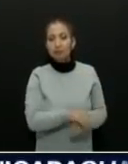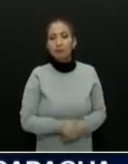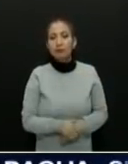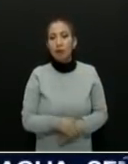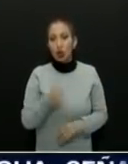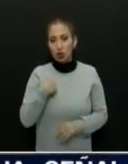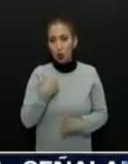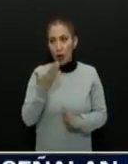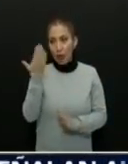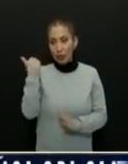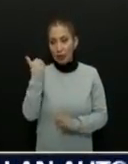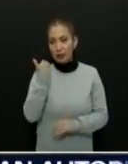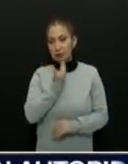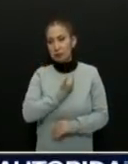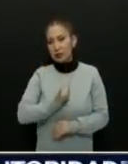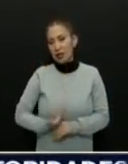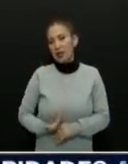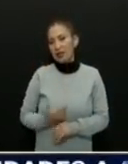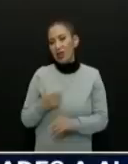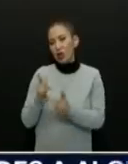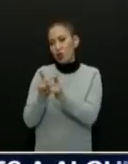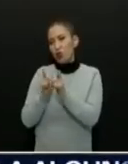Yo era presidente de un partido